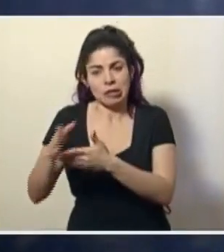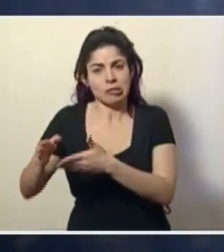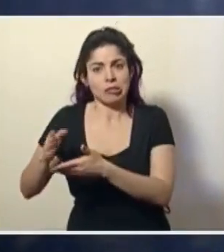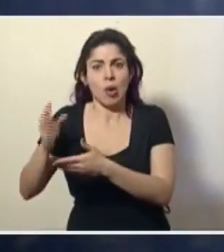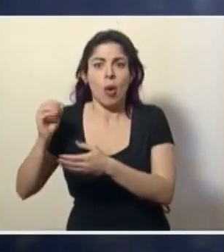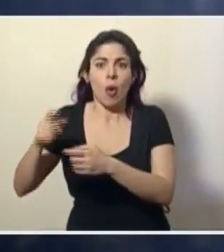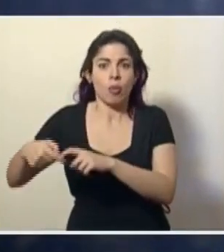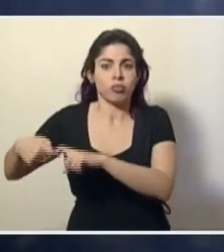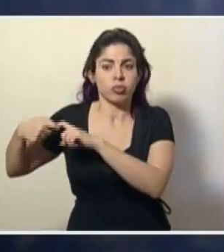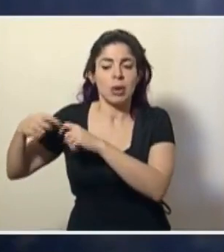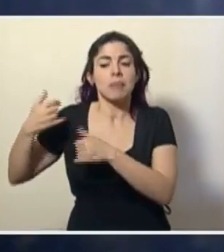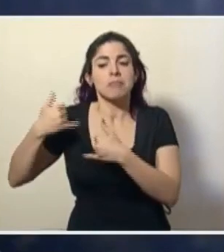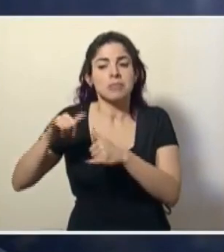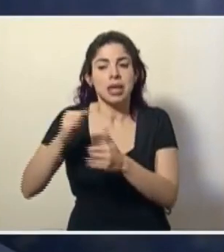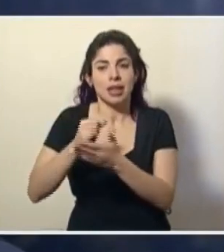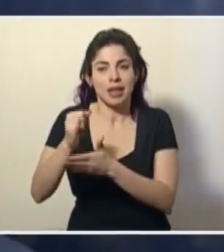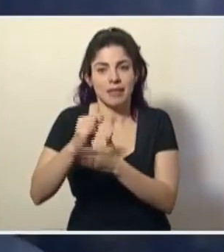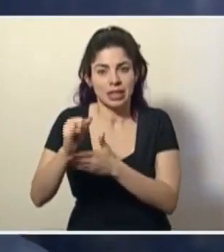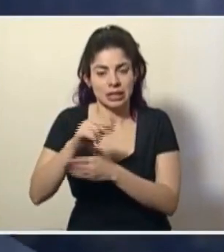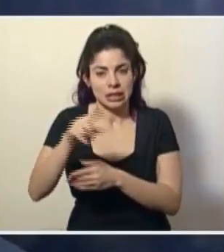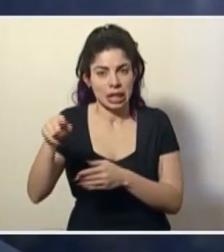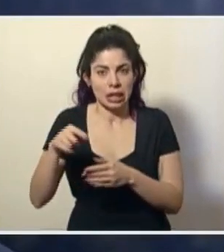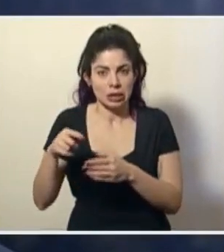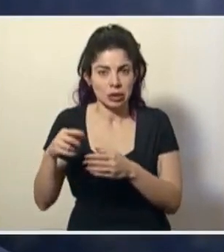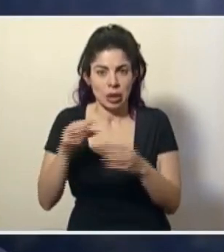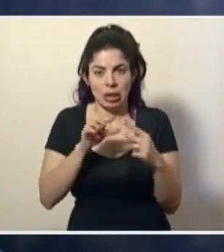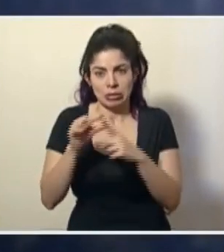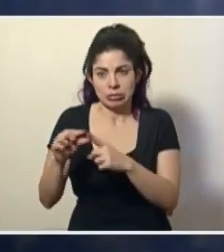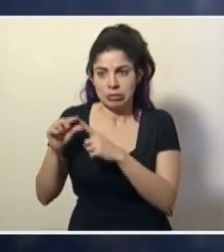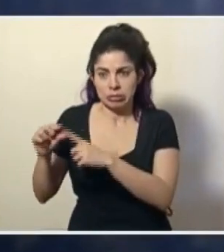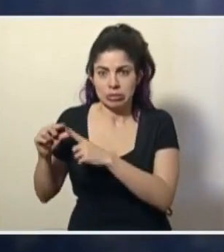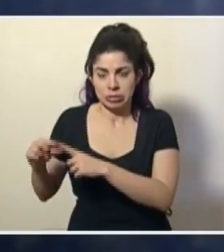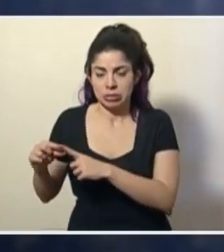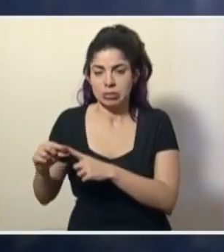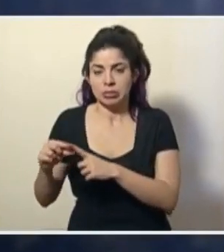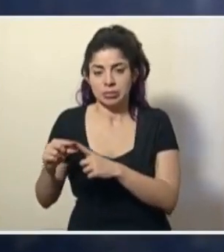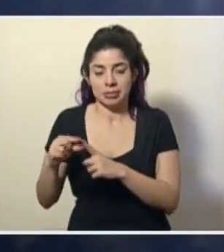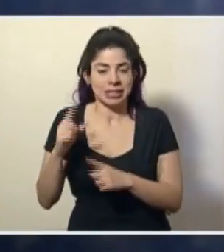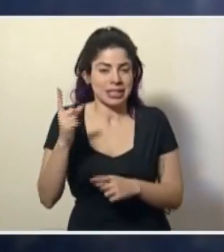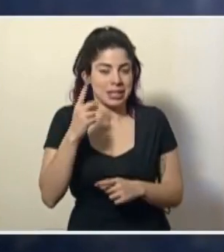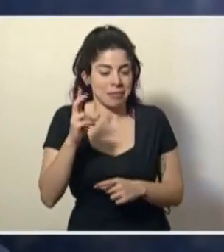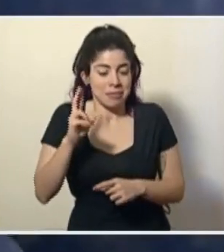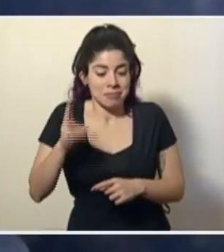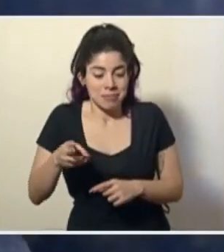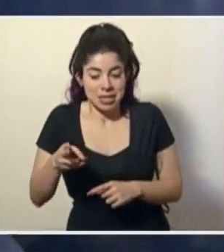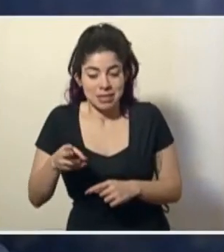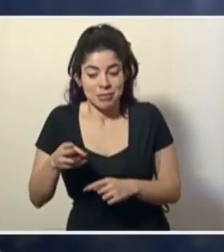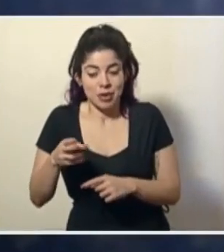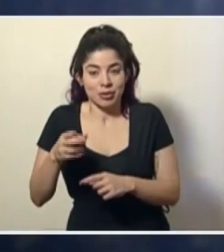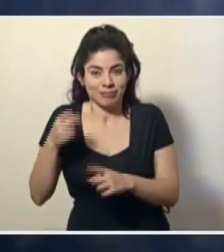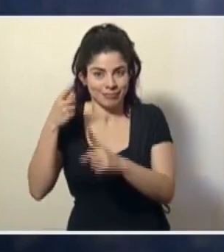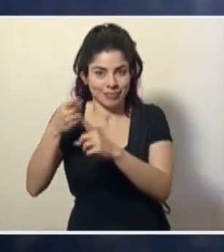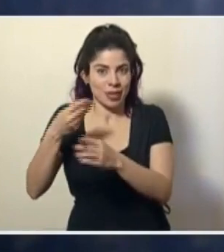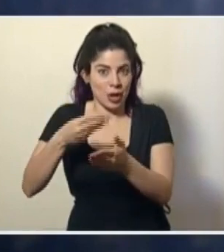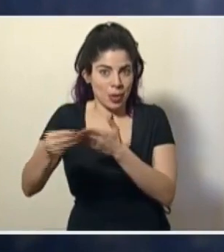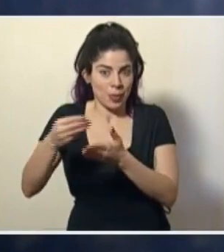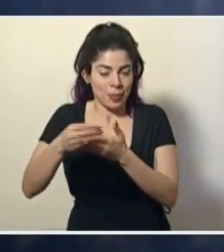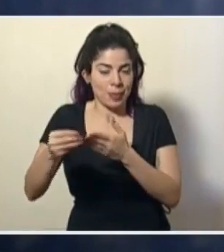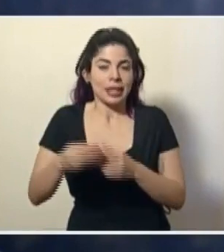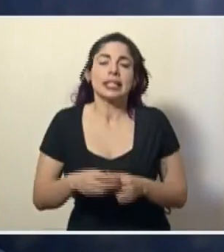tanto duren estas investigaciones. Y siempre sobre esas cuestionadas adjudicaciones,